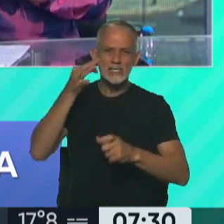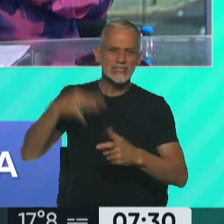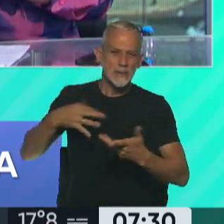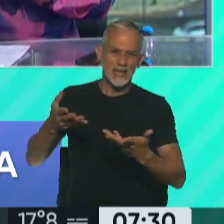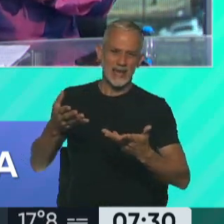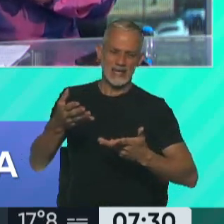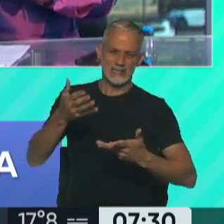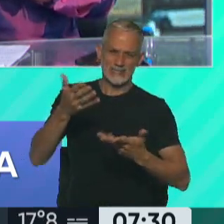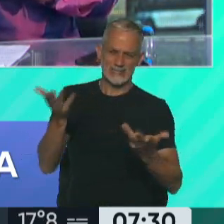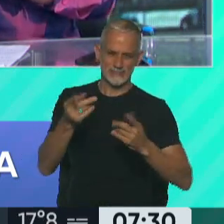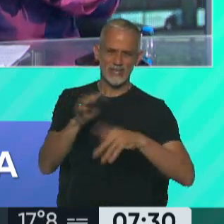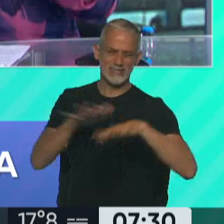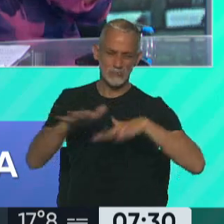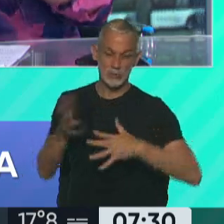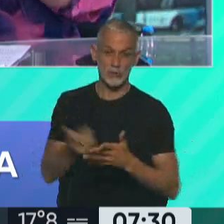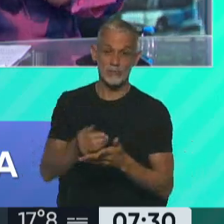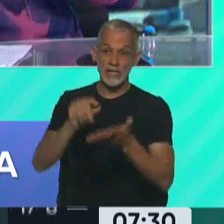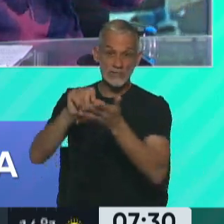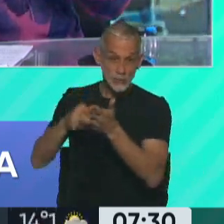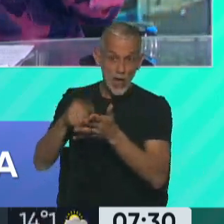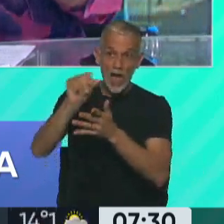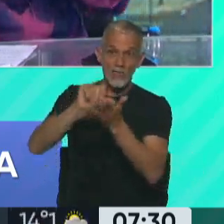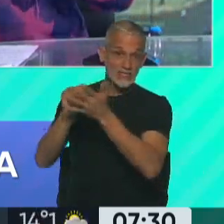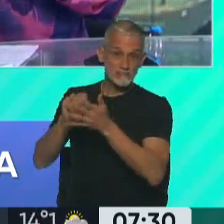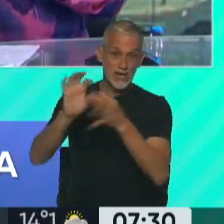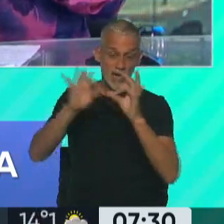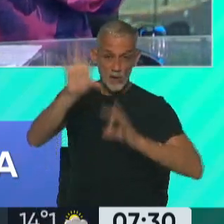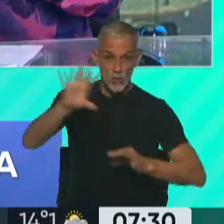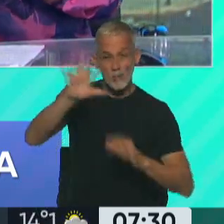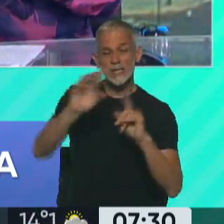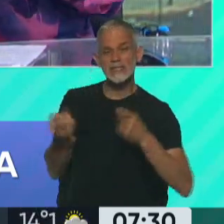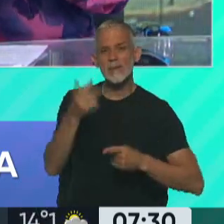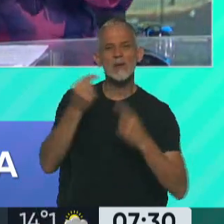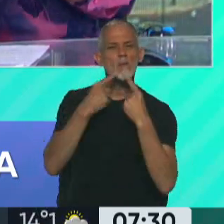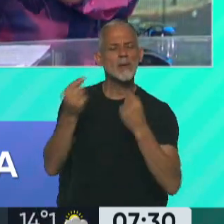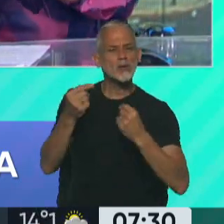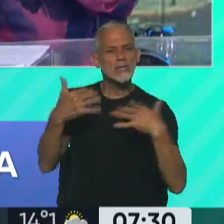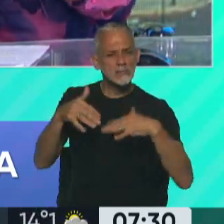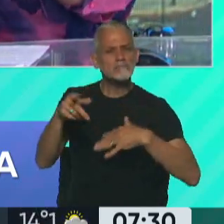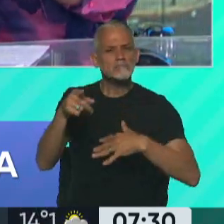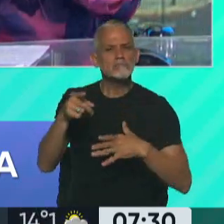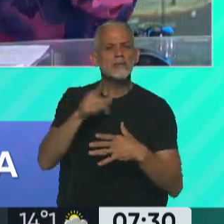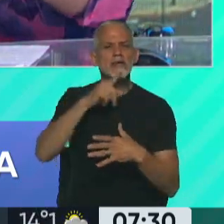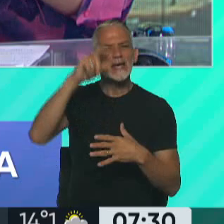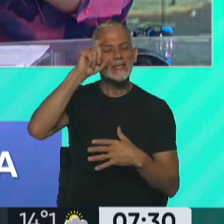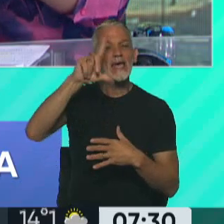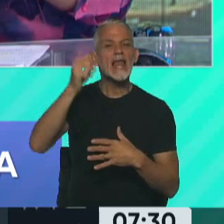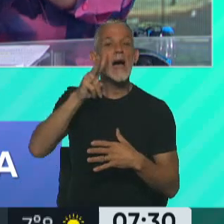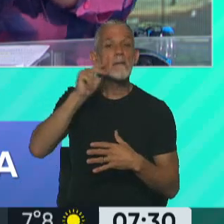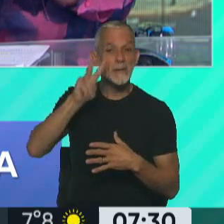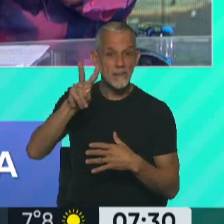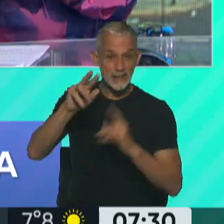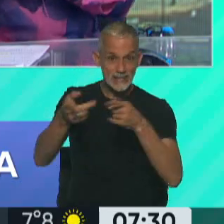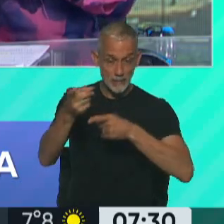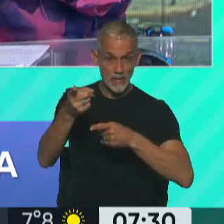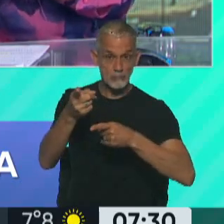Esto sucedía en ciudades europeas, pero también hubo una protesta muy importante en Tel Aviv. También veníamos hablando de